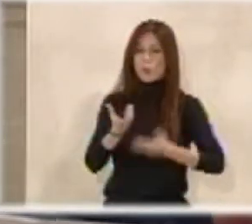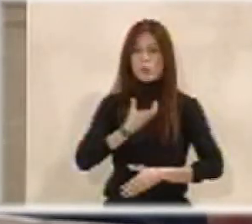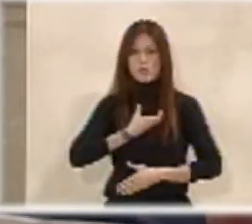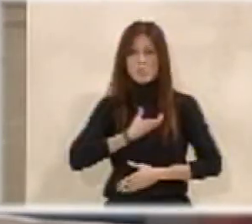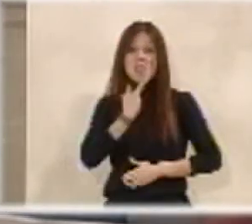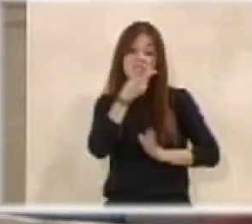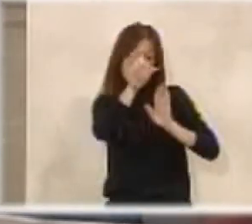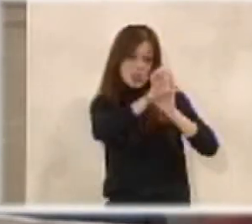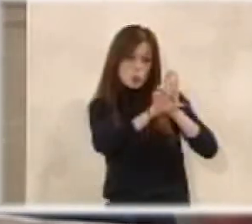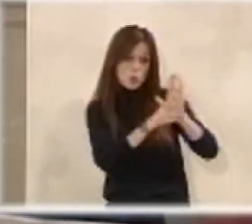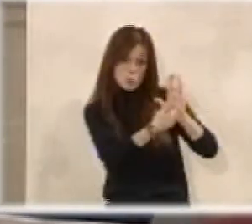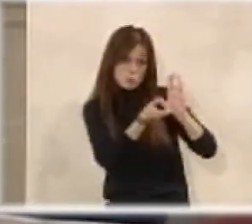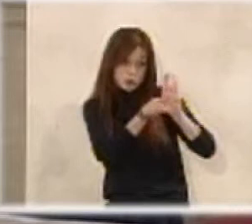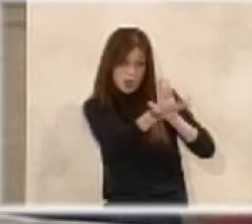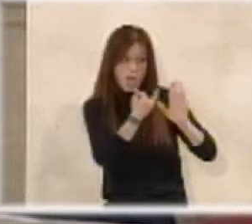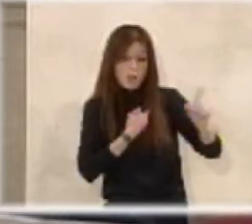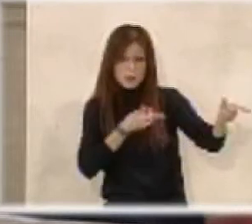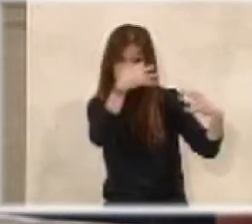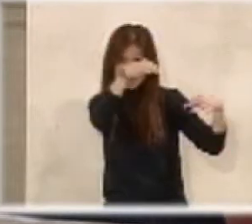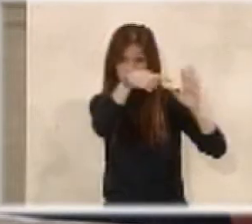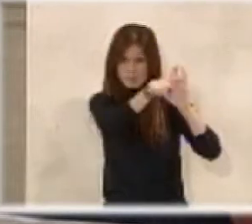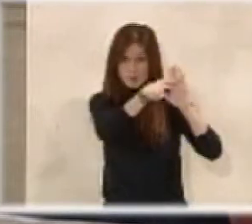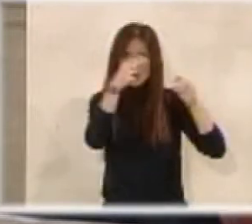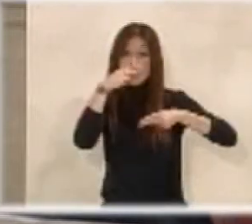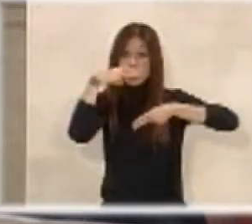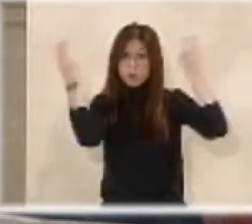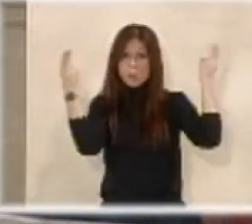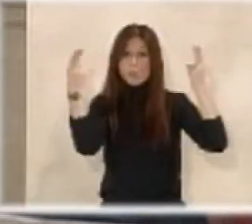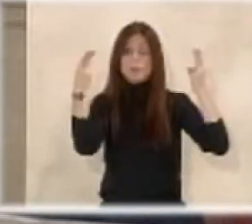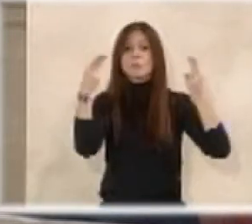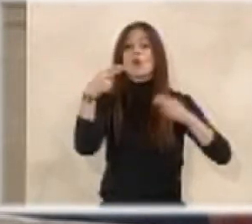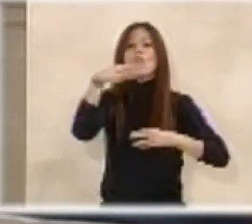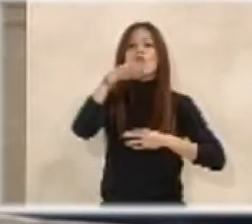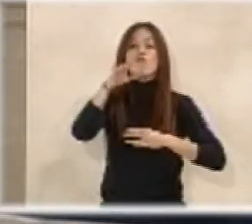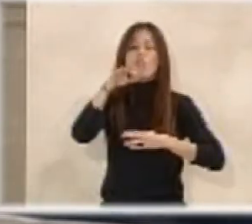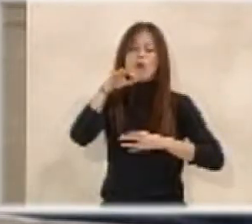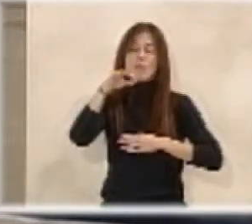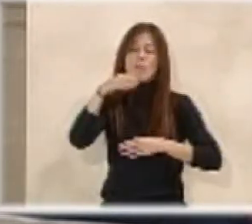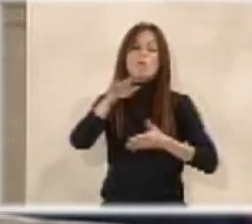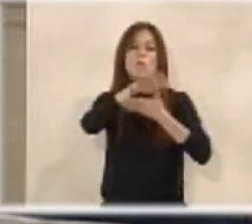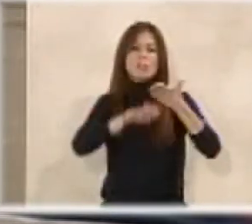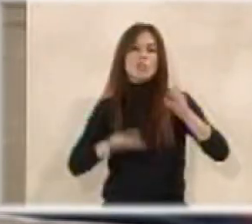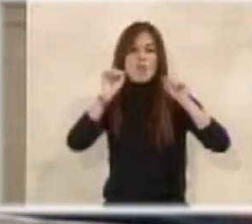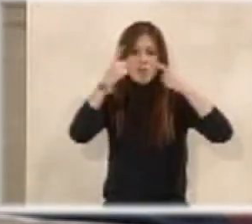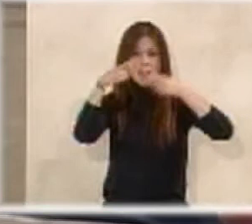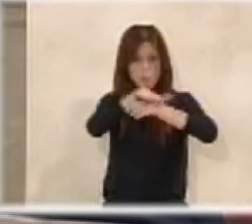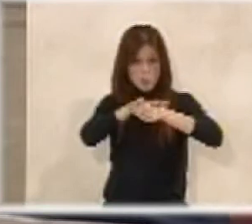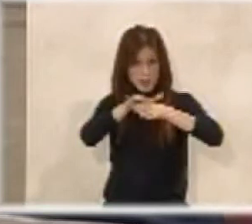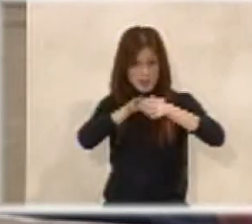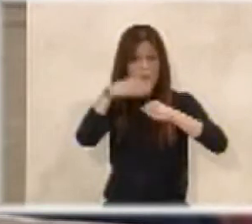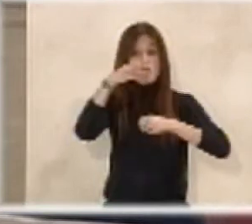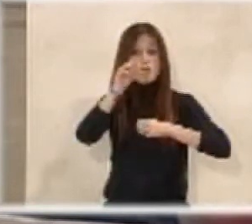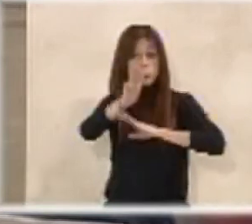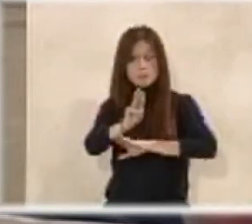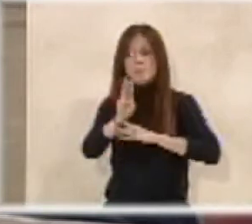lo dicen sus estatutos, que están aquí y que están publicados en el Boletín Oficial de la provincia. Y también se establece en esos